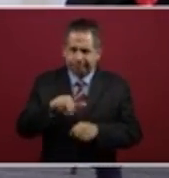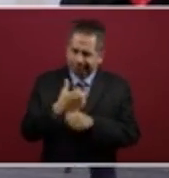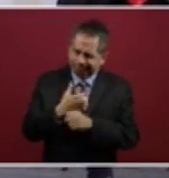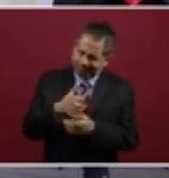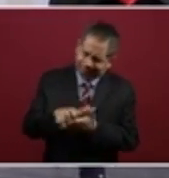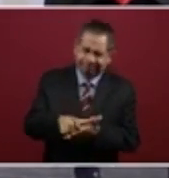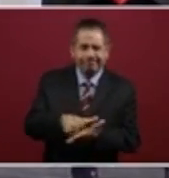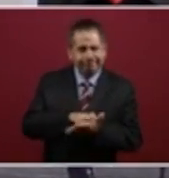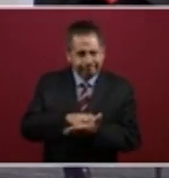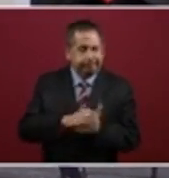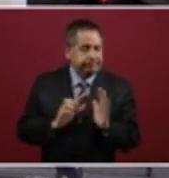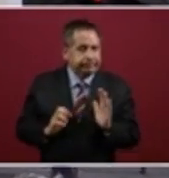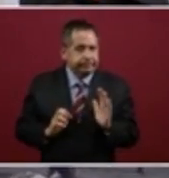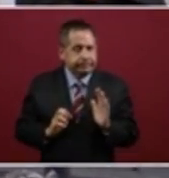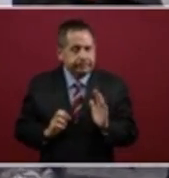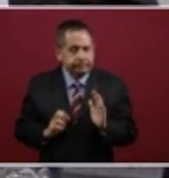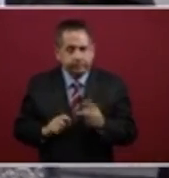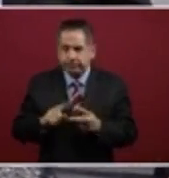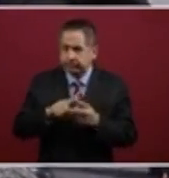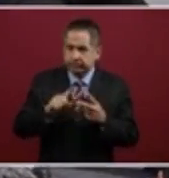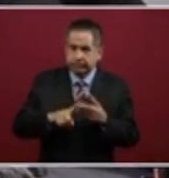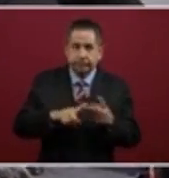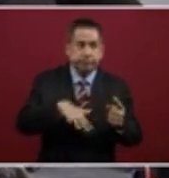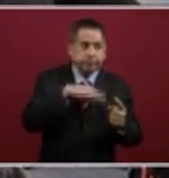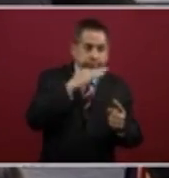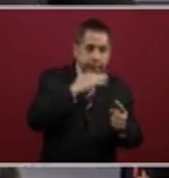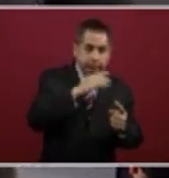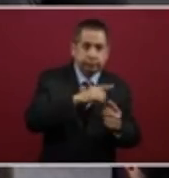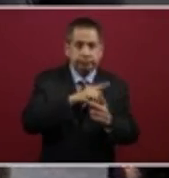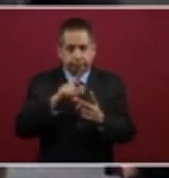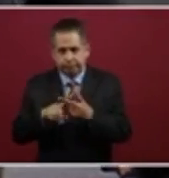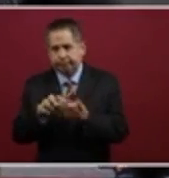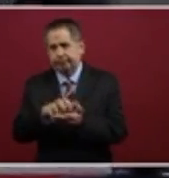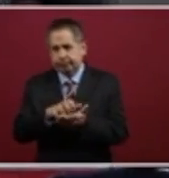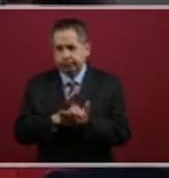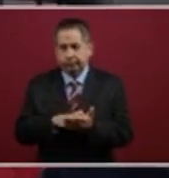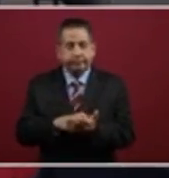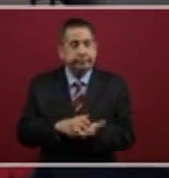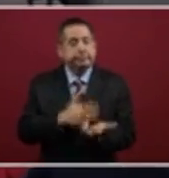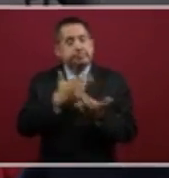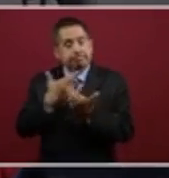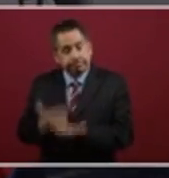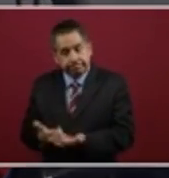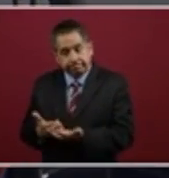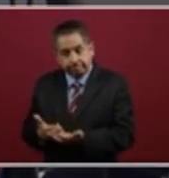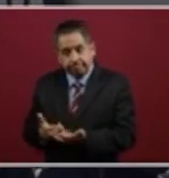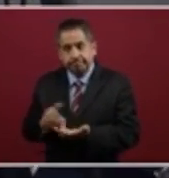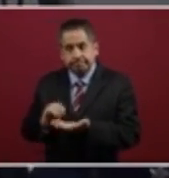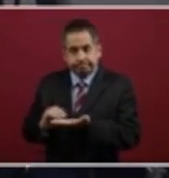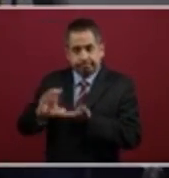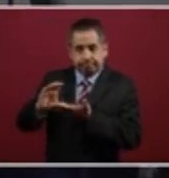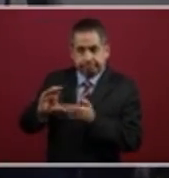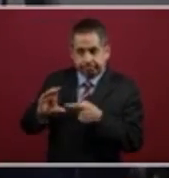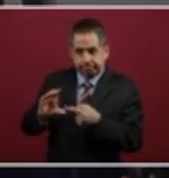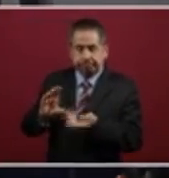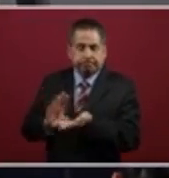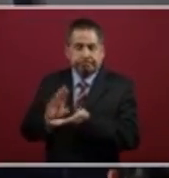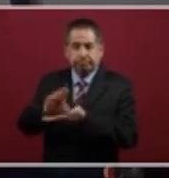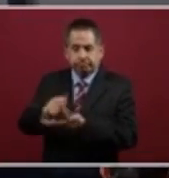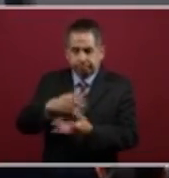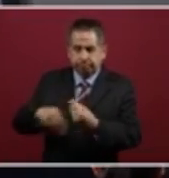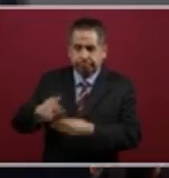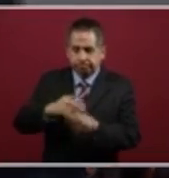son dos elementos que nos permiten liberar fondos para el desarrollo, para no aumentar